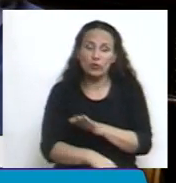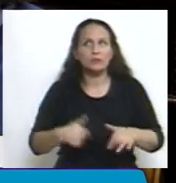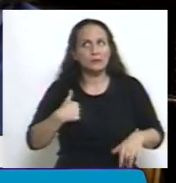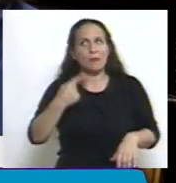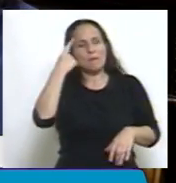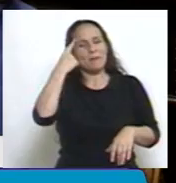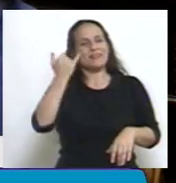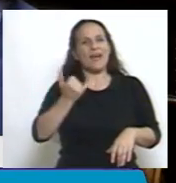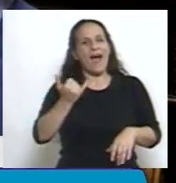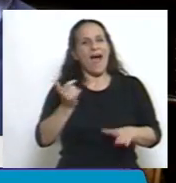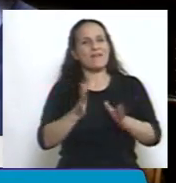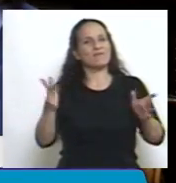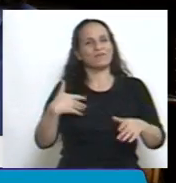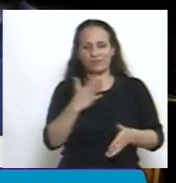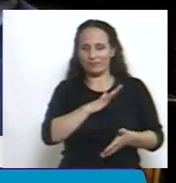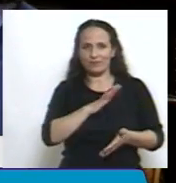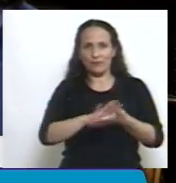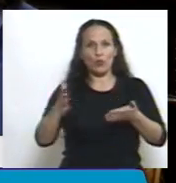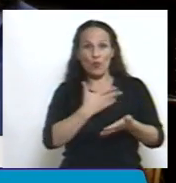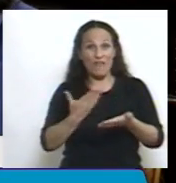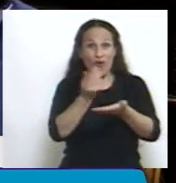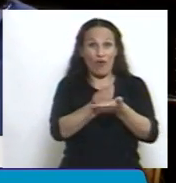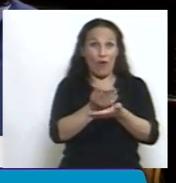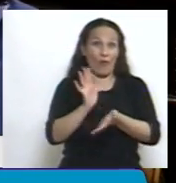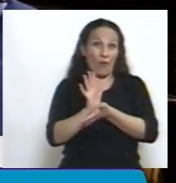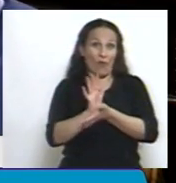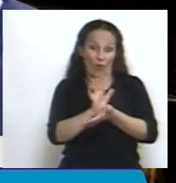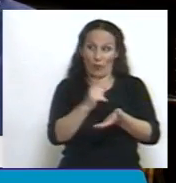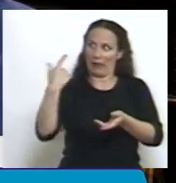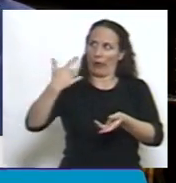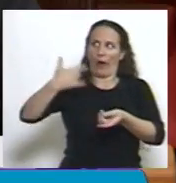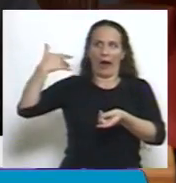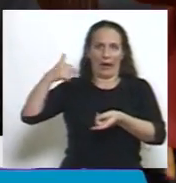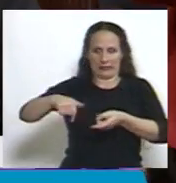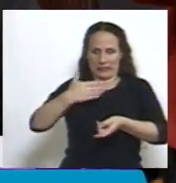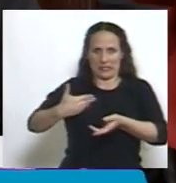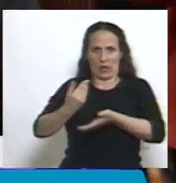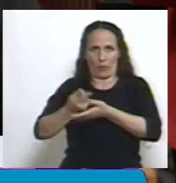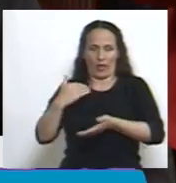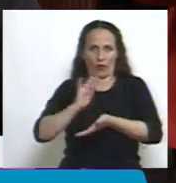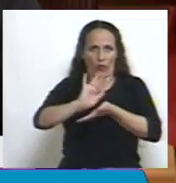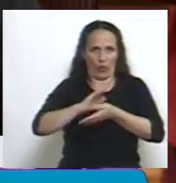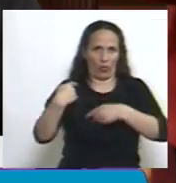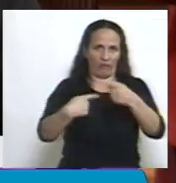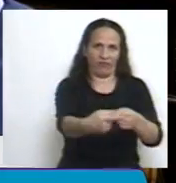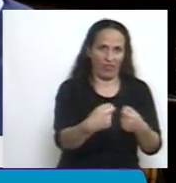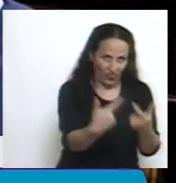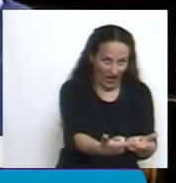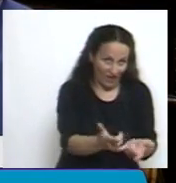están hiladas. La herencia que se va a recibir concluya, por favor, está diputado. simbolizada por esta sesión, por esta pantomima de discusión del